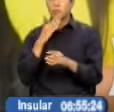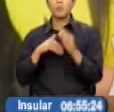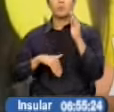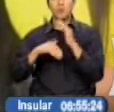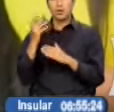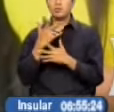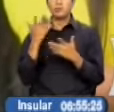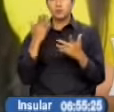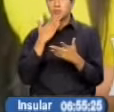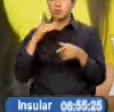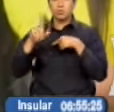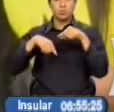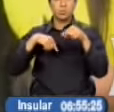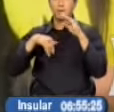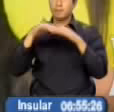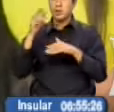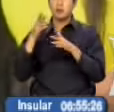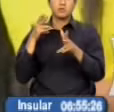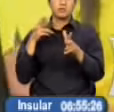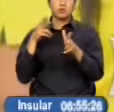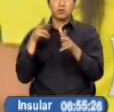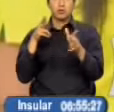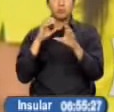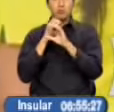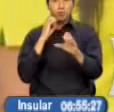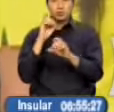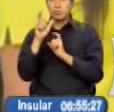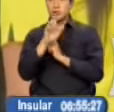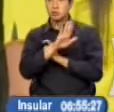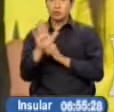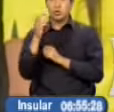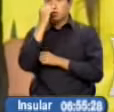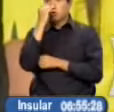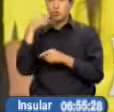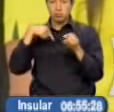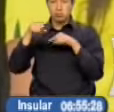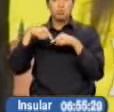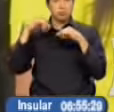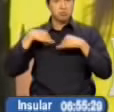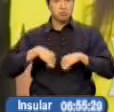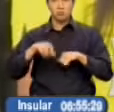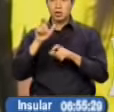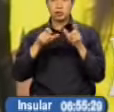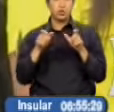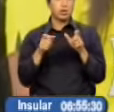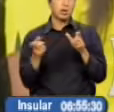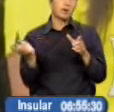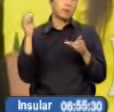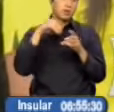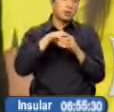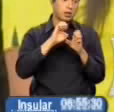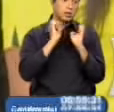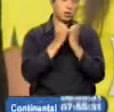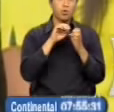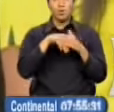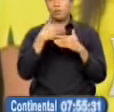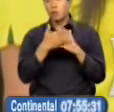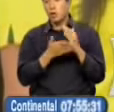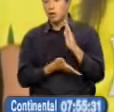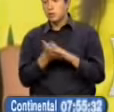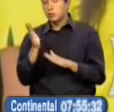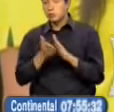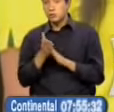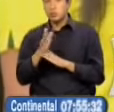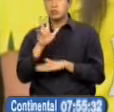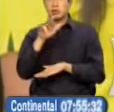va a tener unas frecuencias mucho mayores para poder abastecer a toda la gente que venga y a la que salga del estadio solamente a partir de las